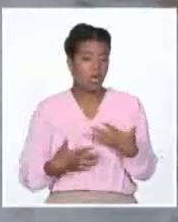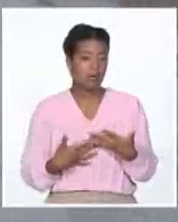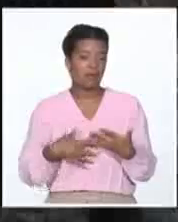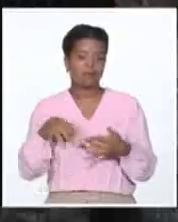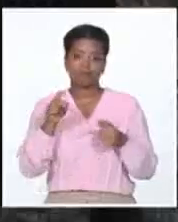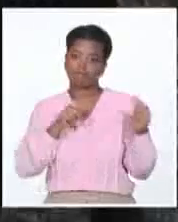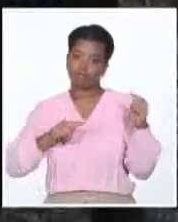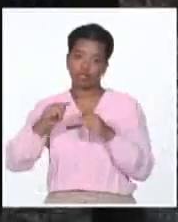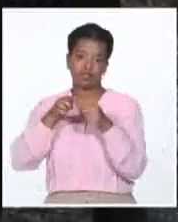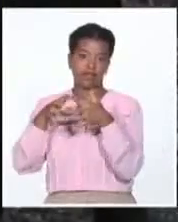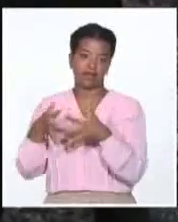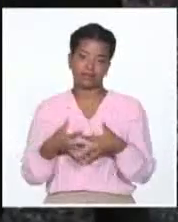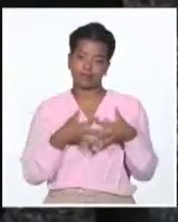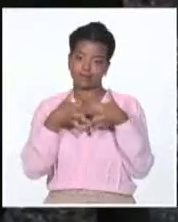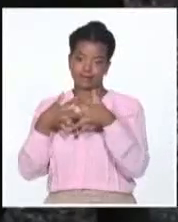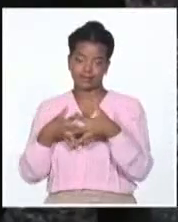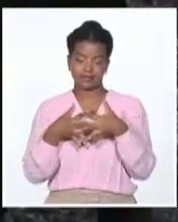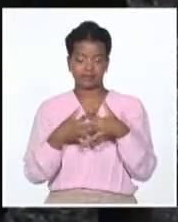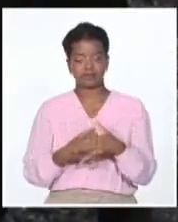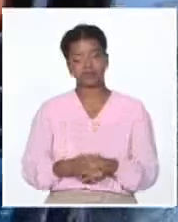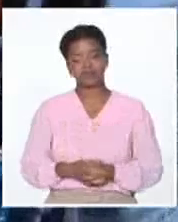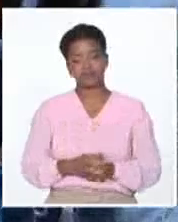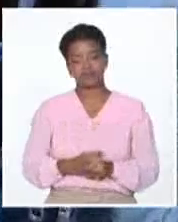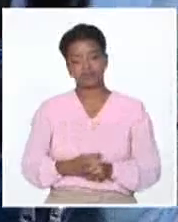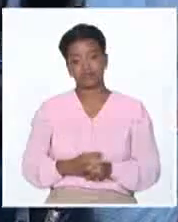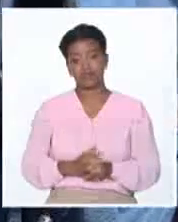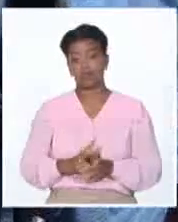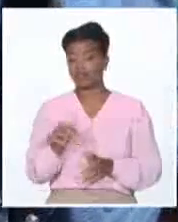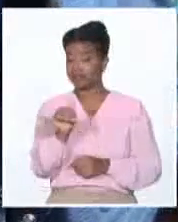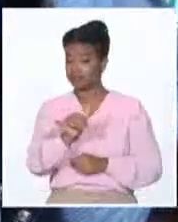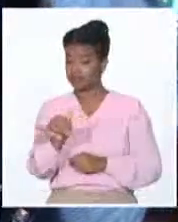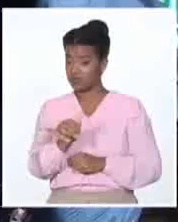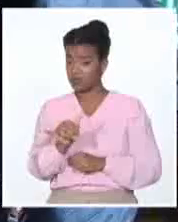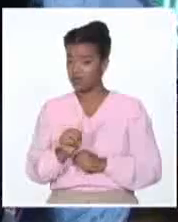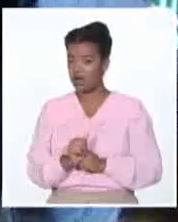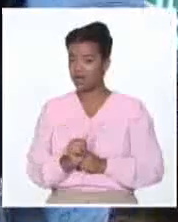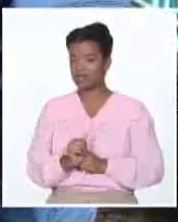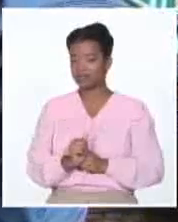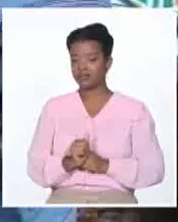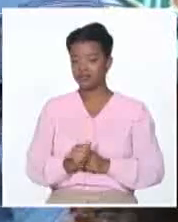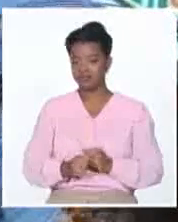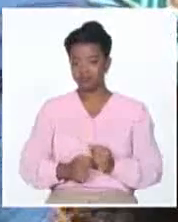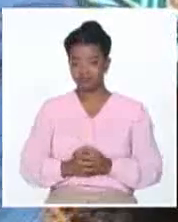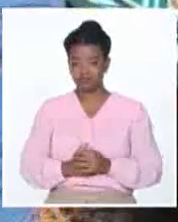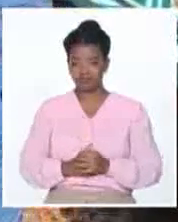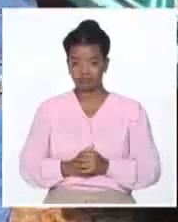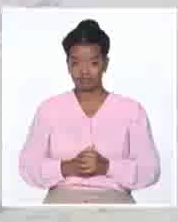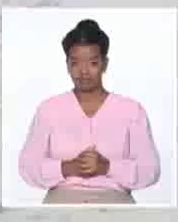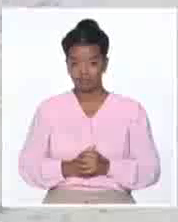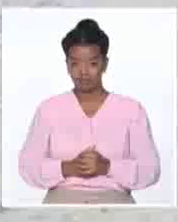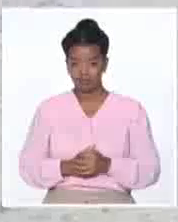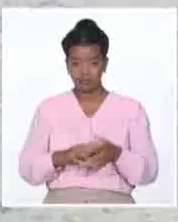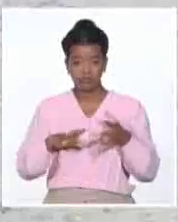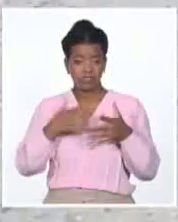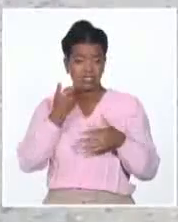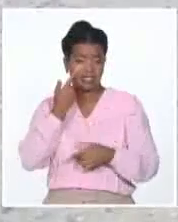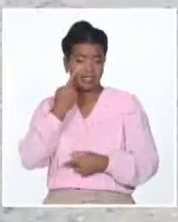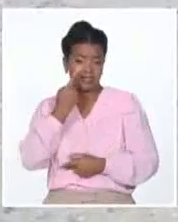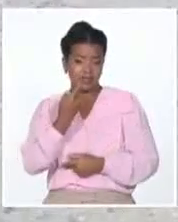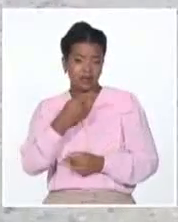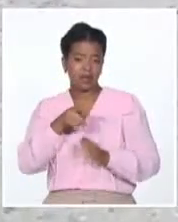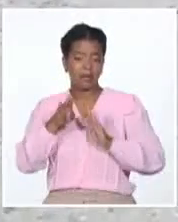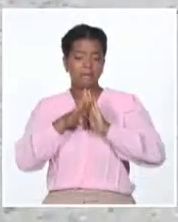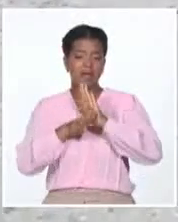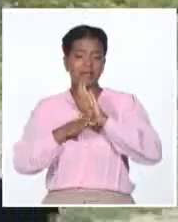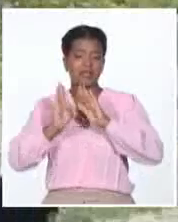en los planes subversivos del enemigo. Al mismo tiempo, lo estimula en la vida real de las formas más disímiles, incluso con sus medidas